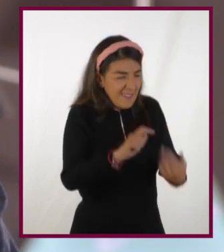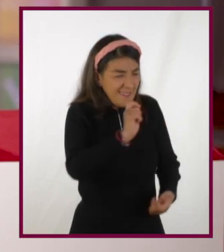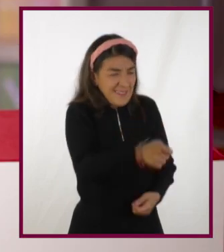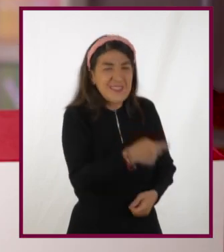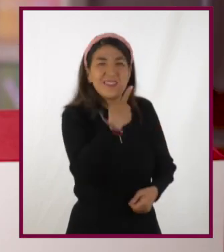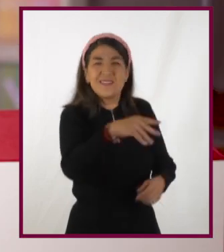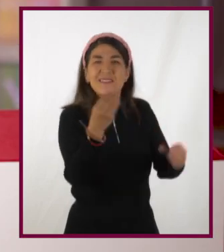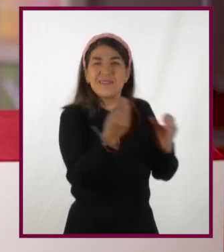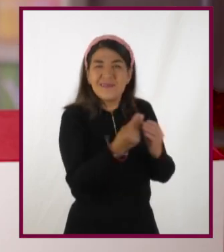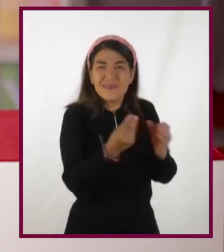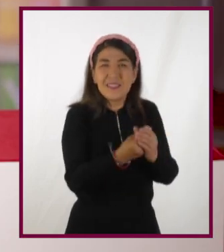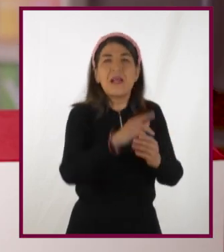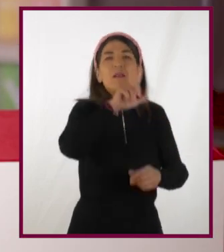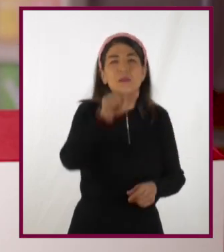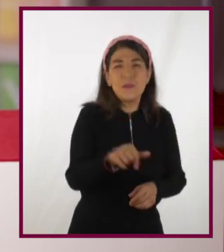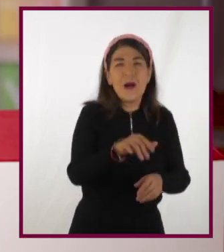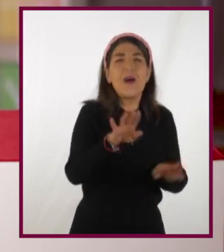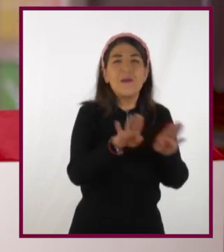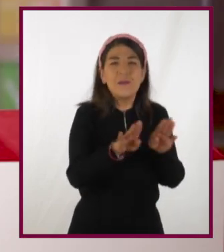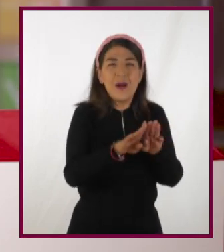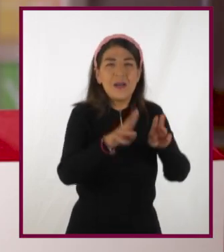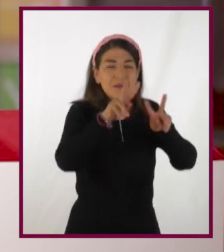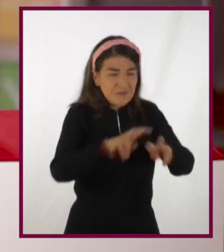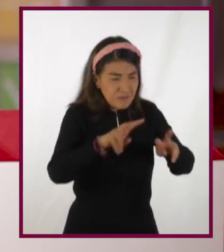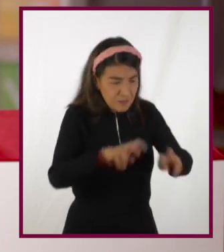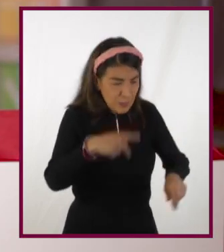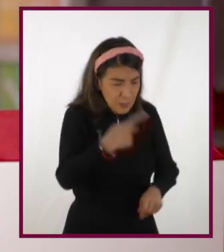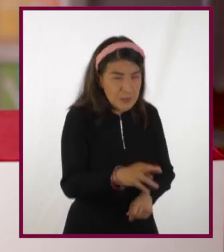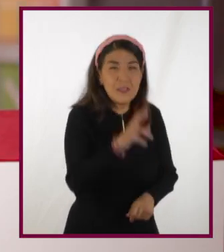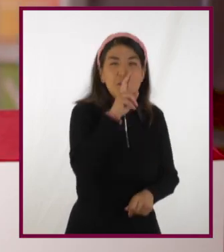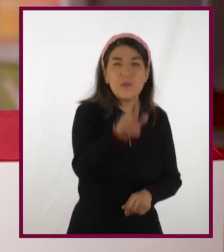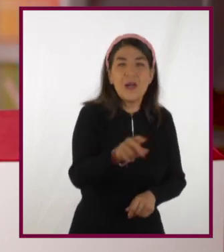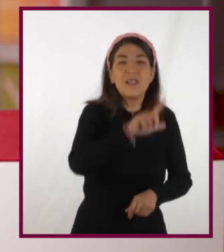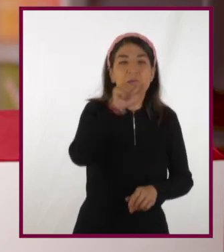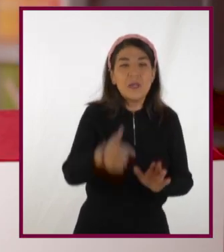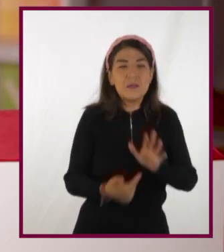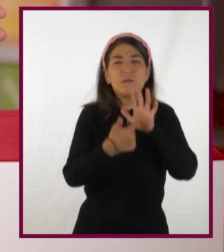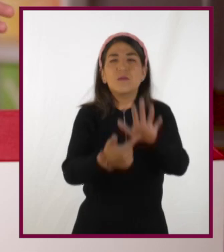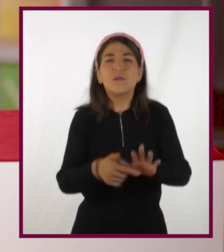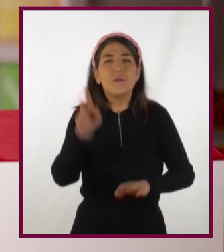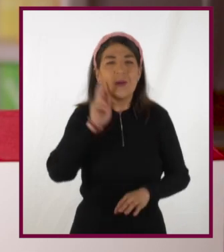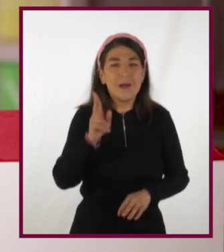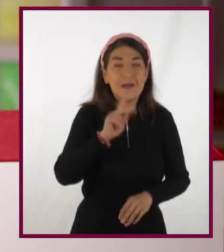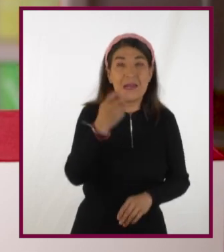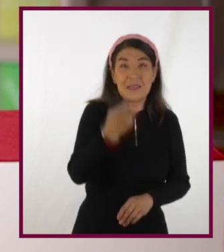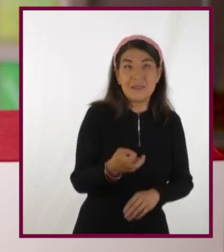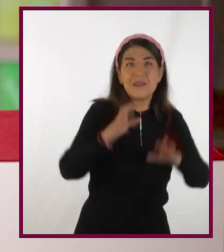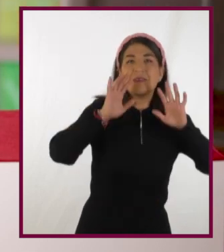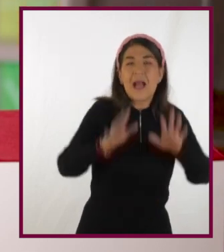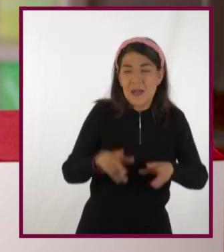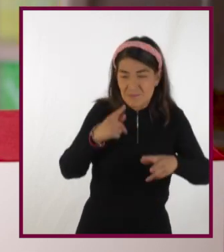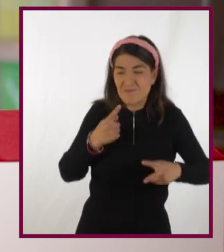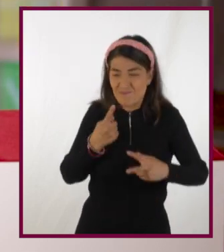cosas. Y luego buscar respuestas. Y aunque no puedas comprobarlas al 100%, puedes encontrar las